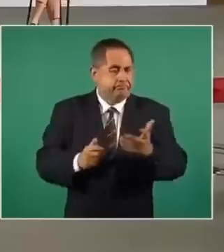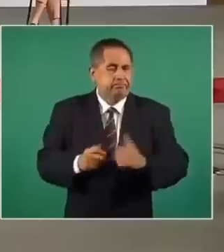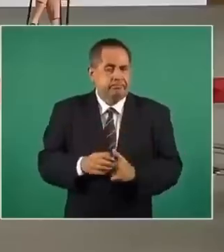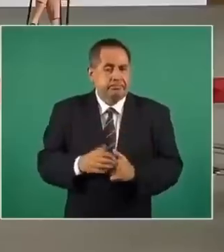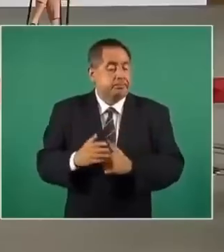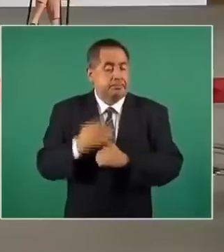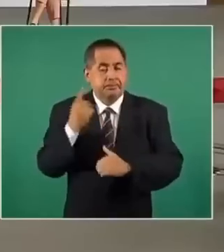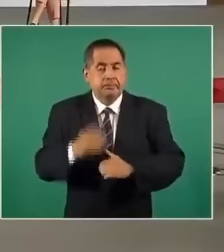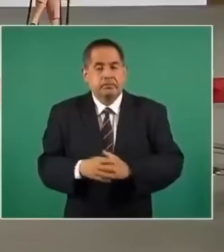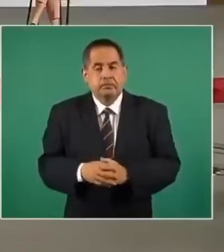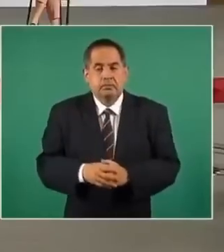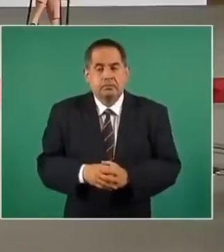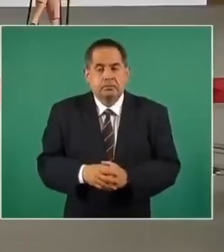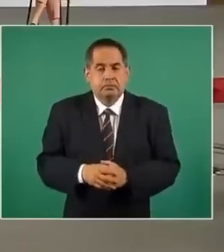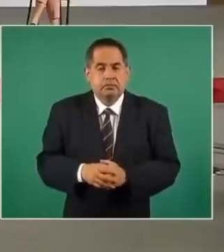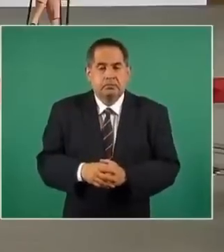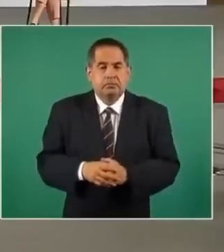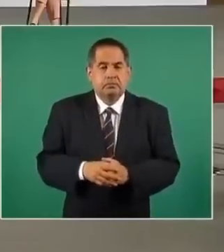porque